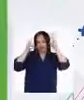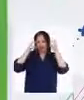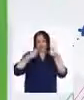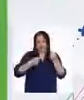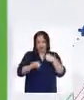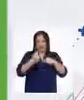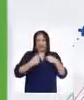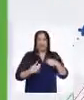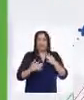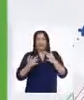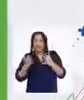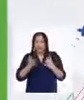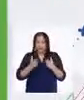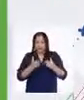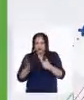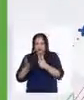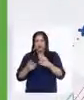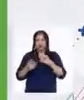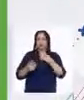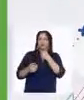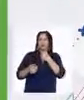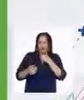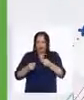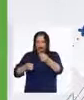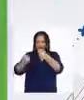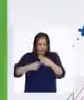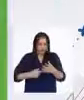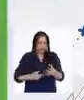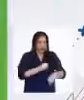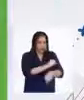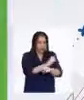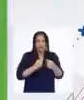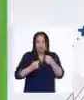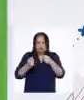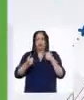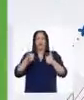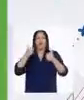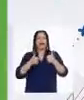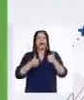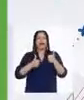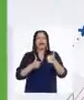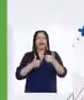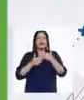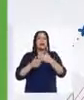me fueron por ahí encaminando de que mi vocación real